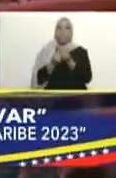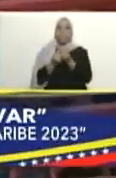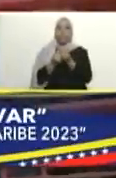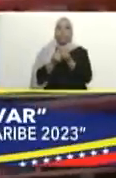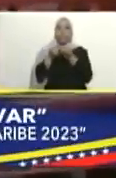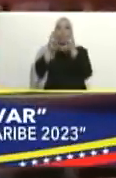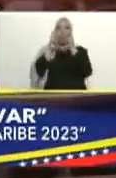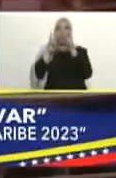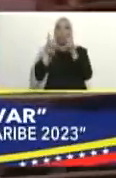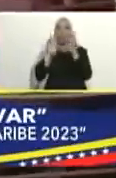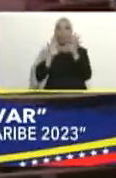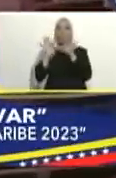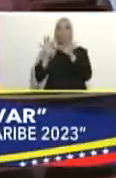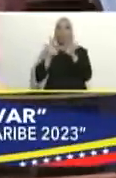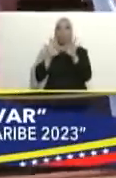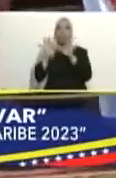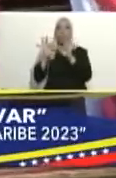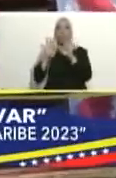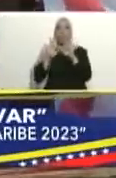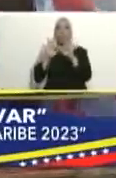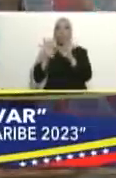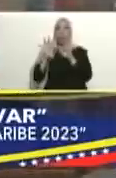viendo la preparación